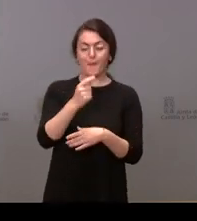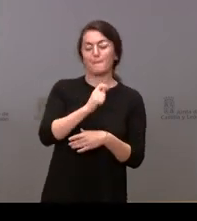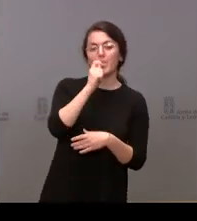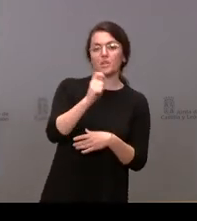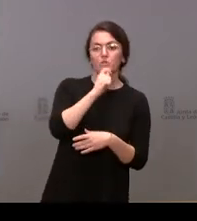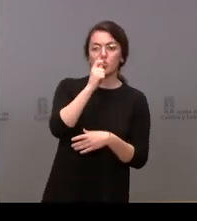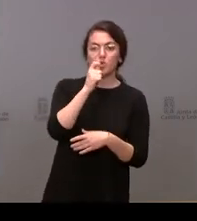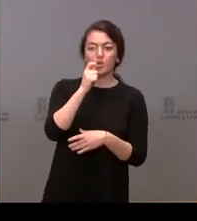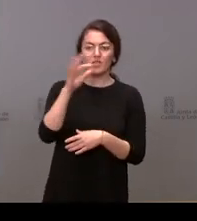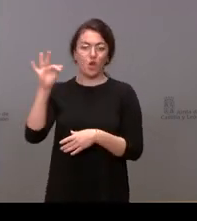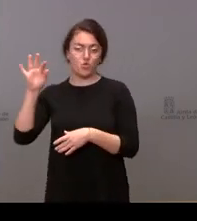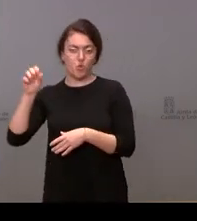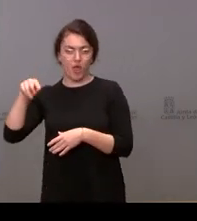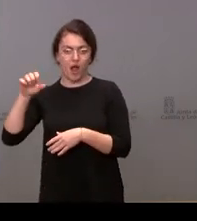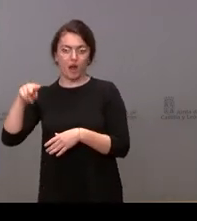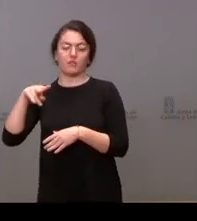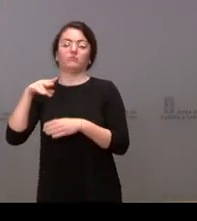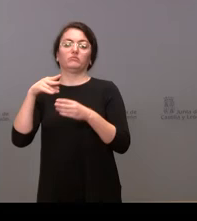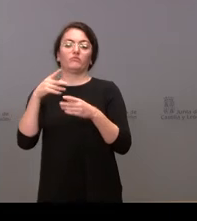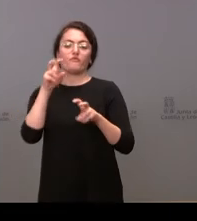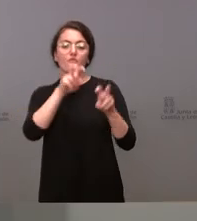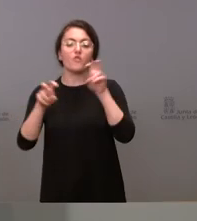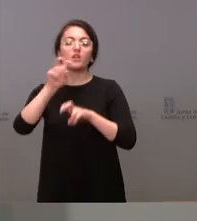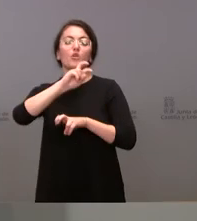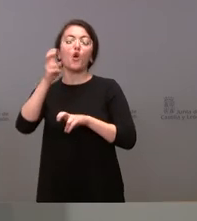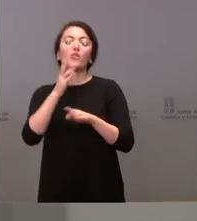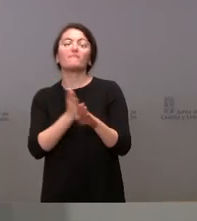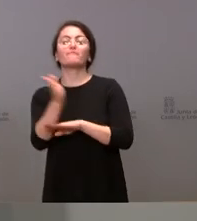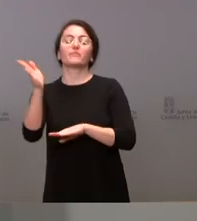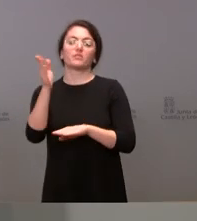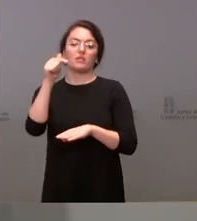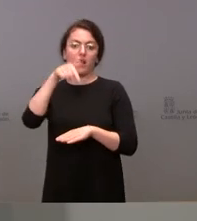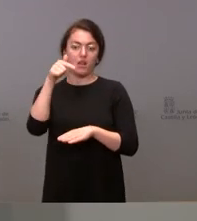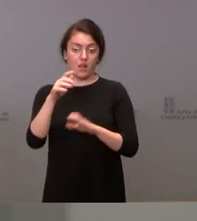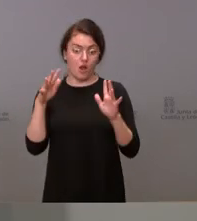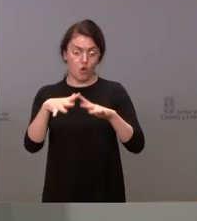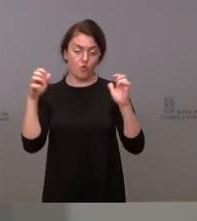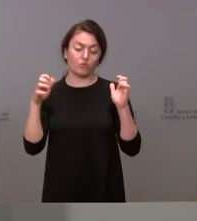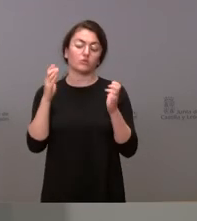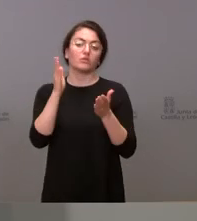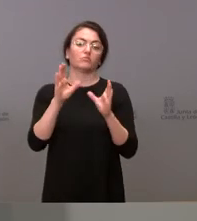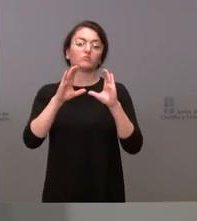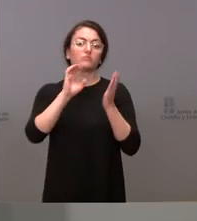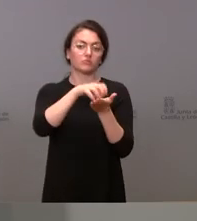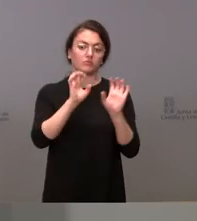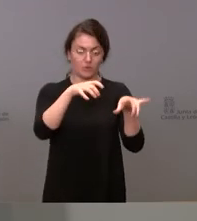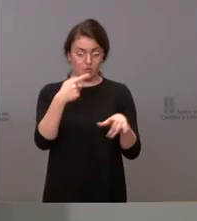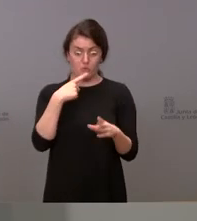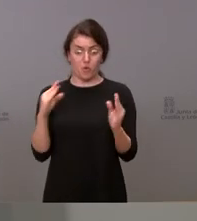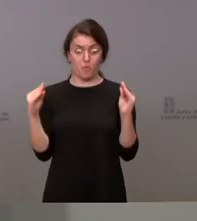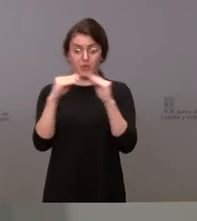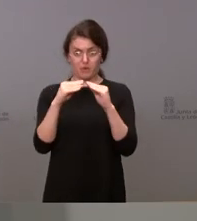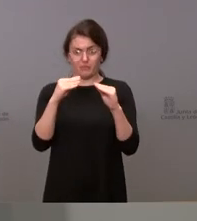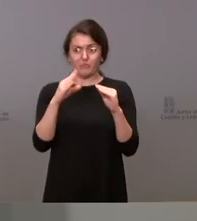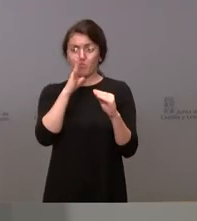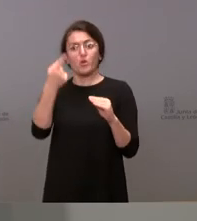transfugas en las Cortes de Castilla y León. No es que la comparta, es que lo sé, como lo sabe